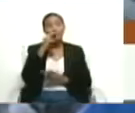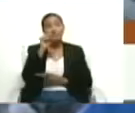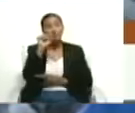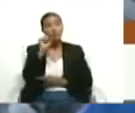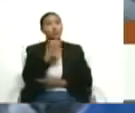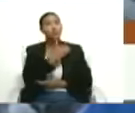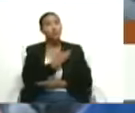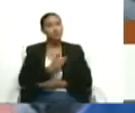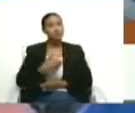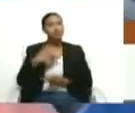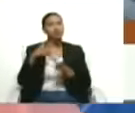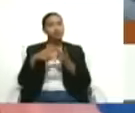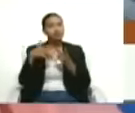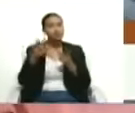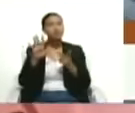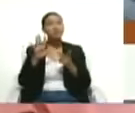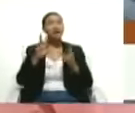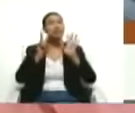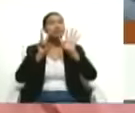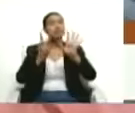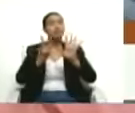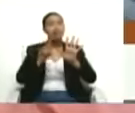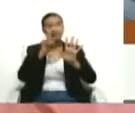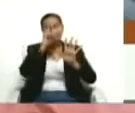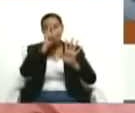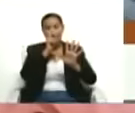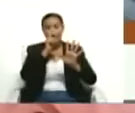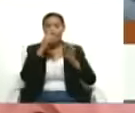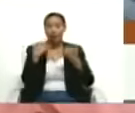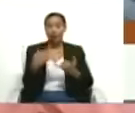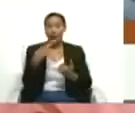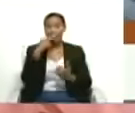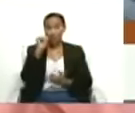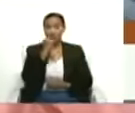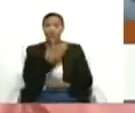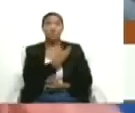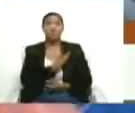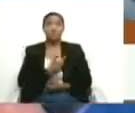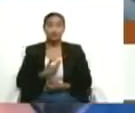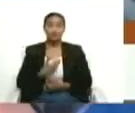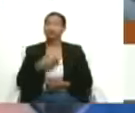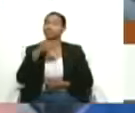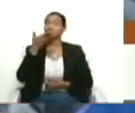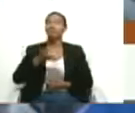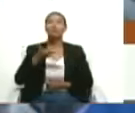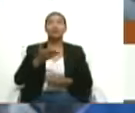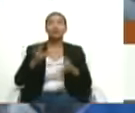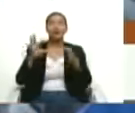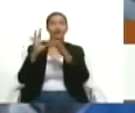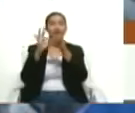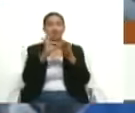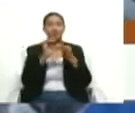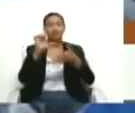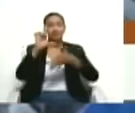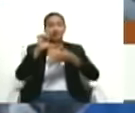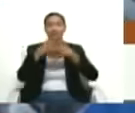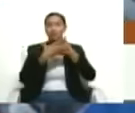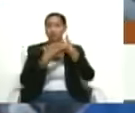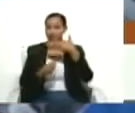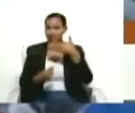más de 7 años como canciller y ahora como presidente, bueno, la Unión Latinoamericana y Caribeña,